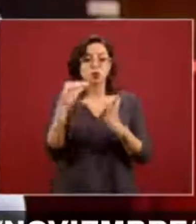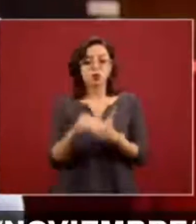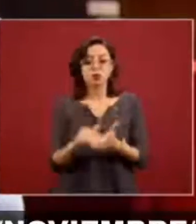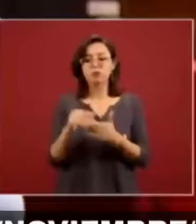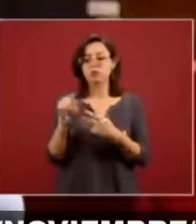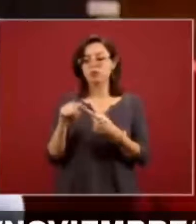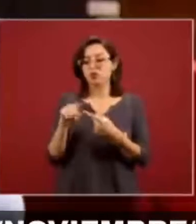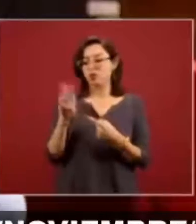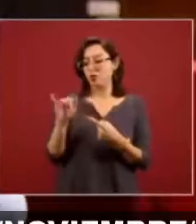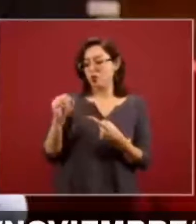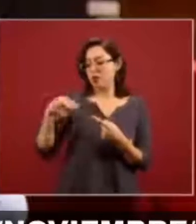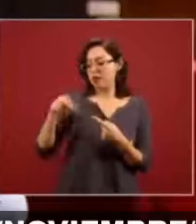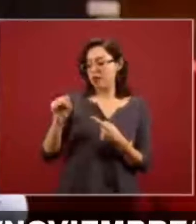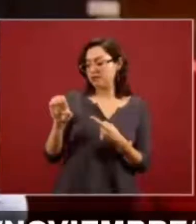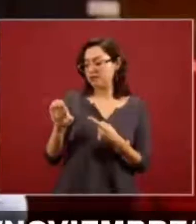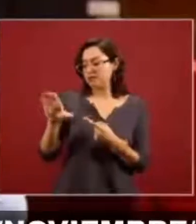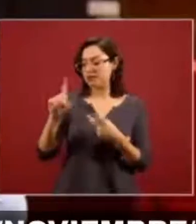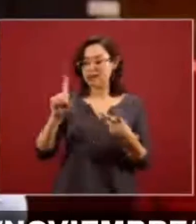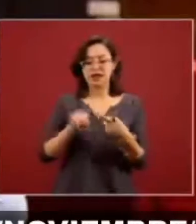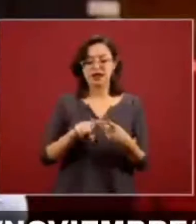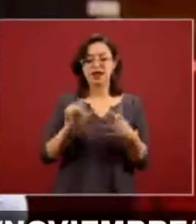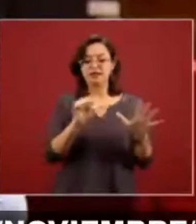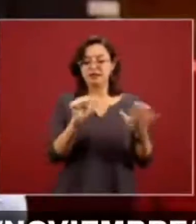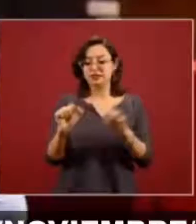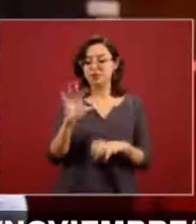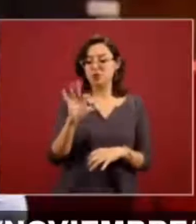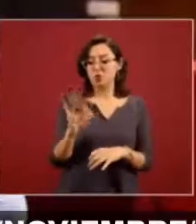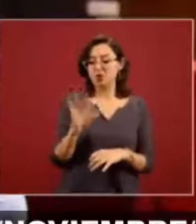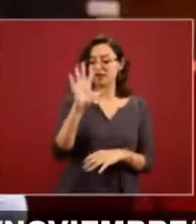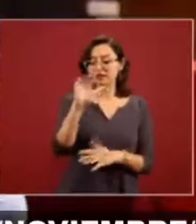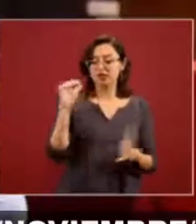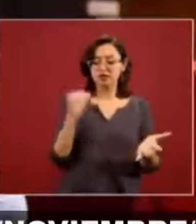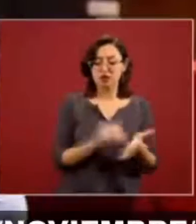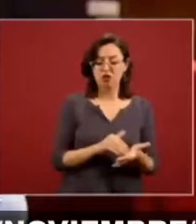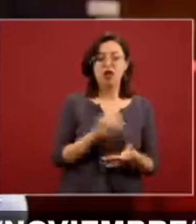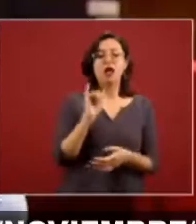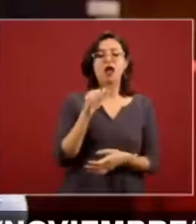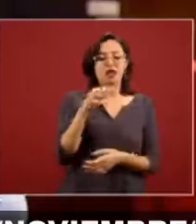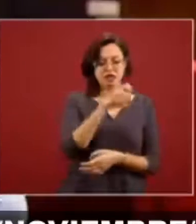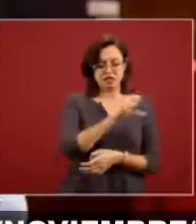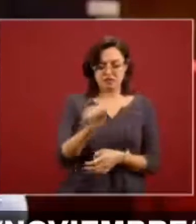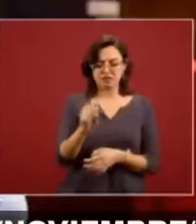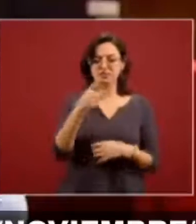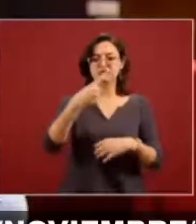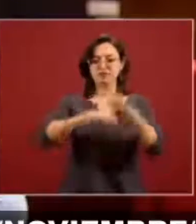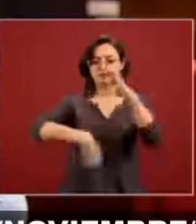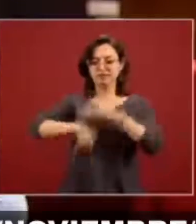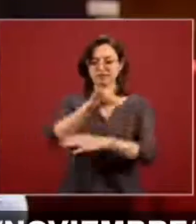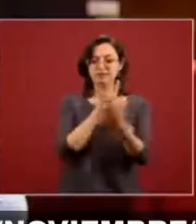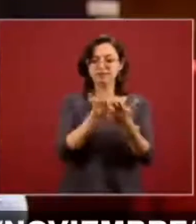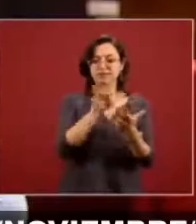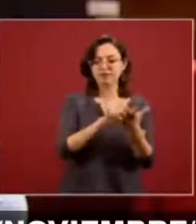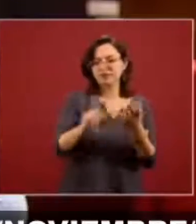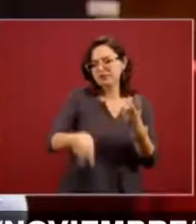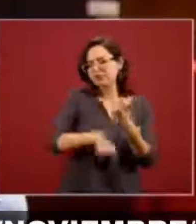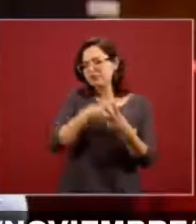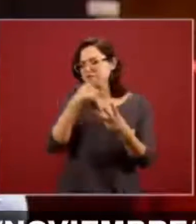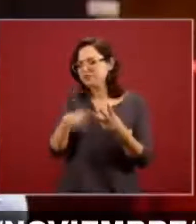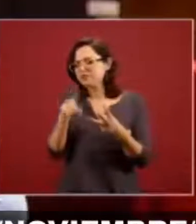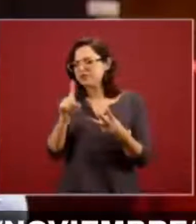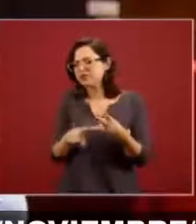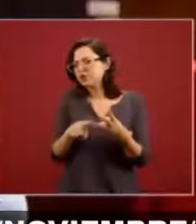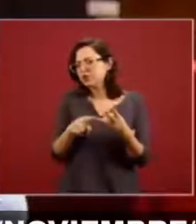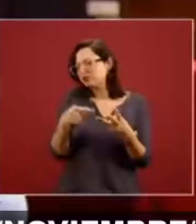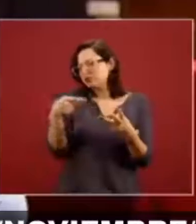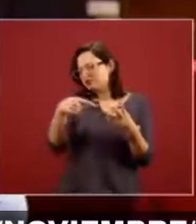de bienestar. Hay 645 mil de parte del IMSS para estas empresas solidarias. Y no me queda todavía muy claro la